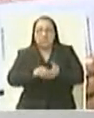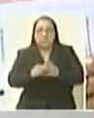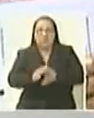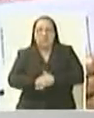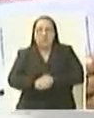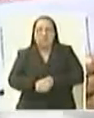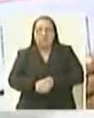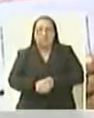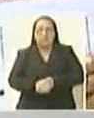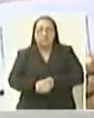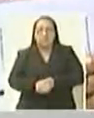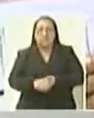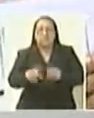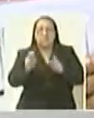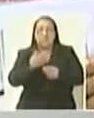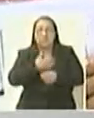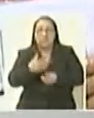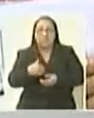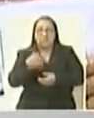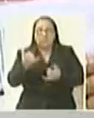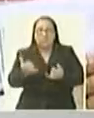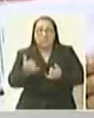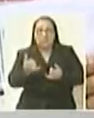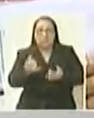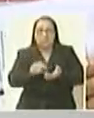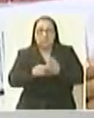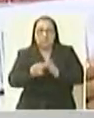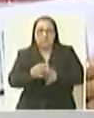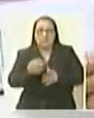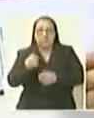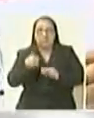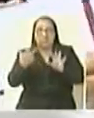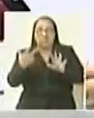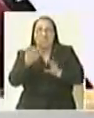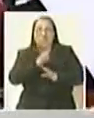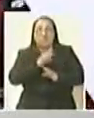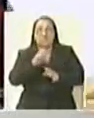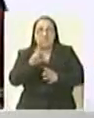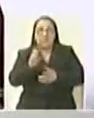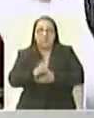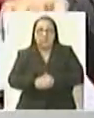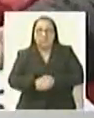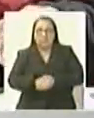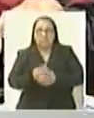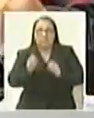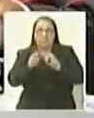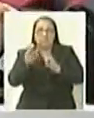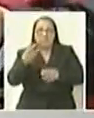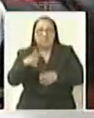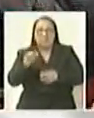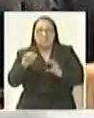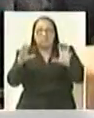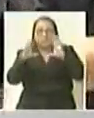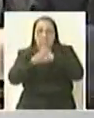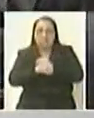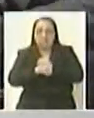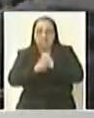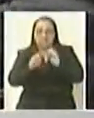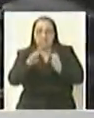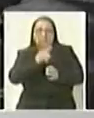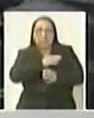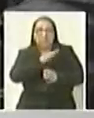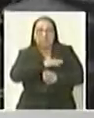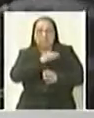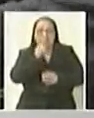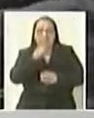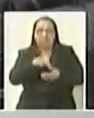manera pero el tema es el siguiente presidente a hoy día Ya son ocho Fiscales ese día miércoles en la noche y el día jueves